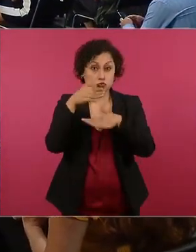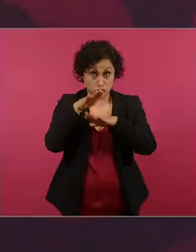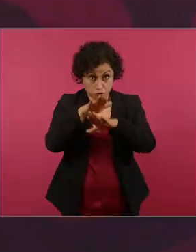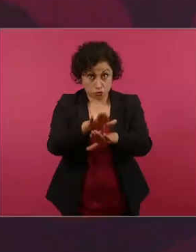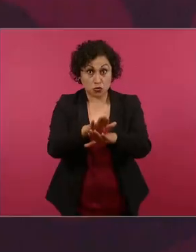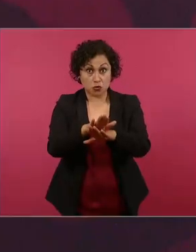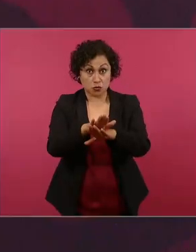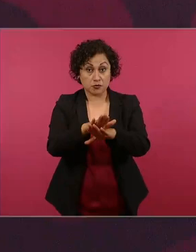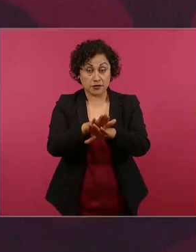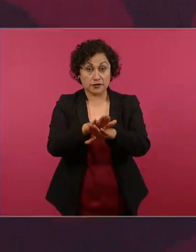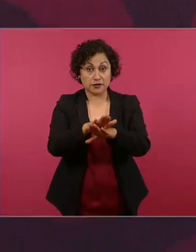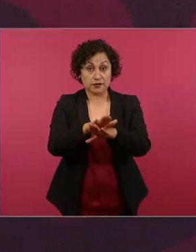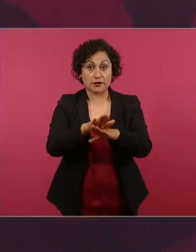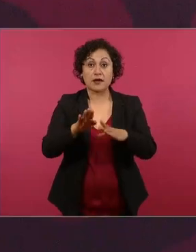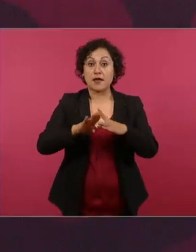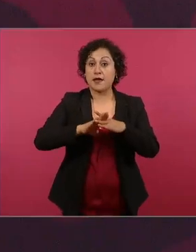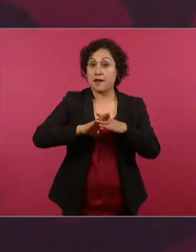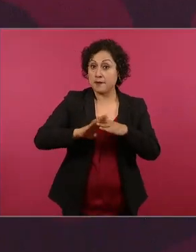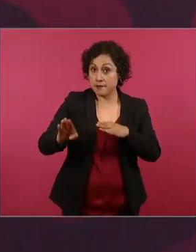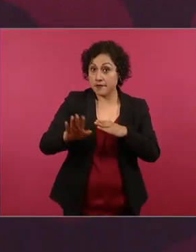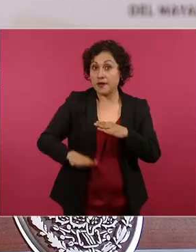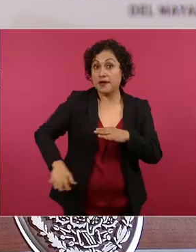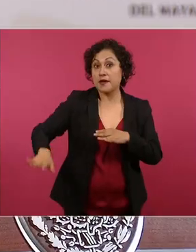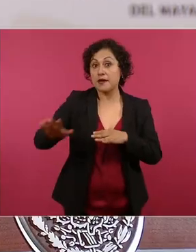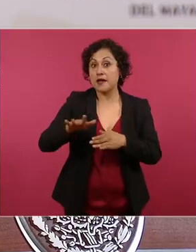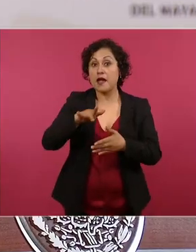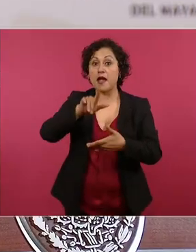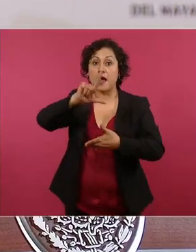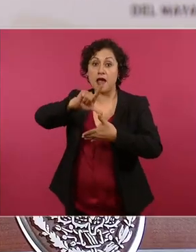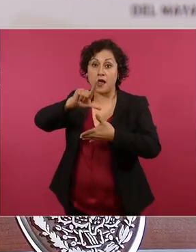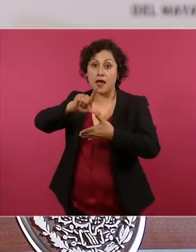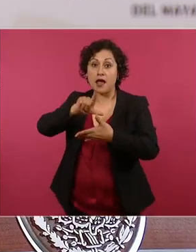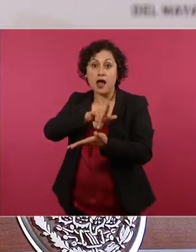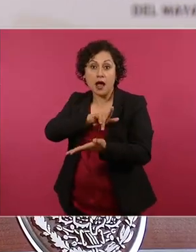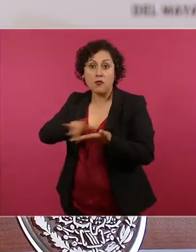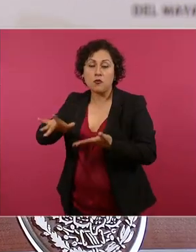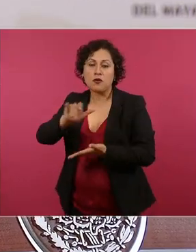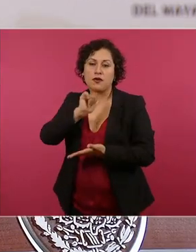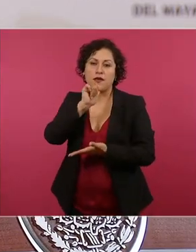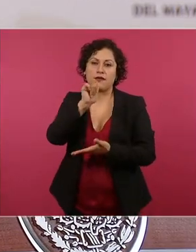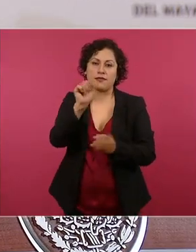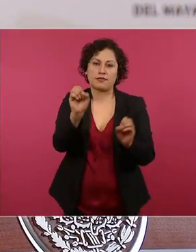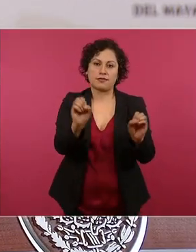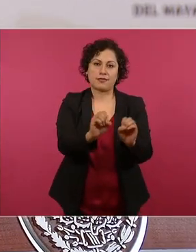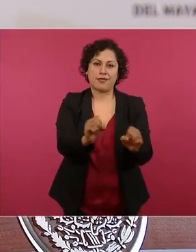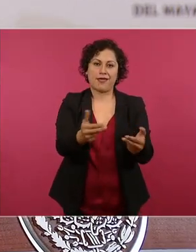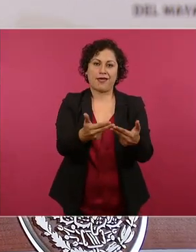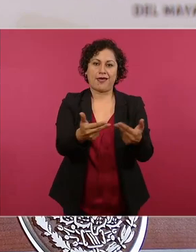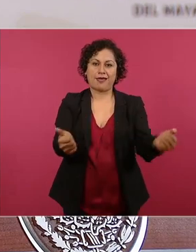para apoyar a los pueblos de América Latina y del Caribe,